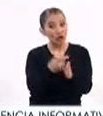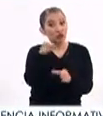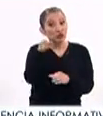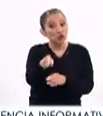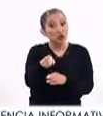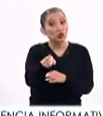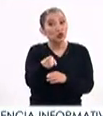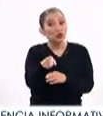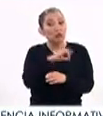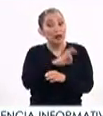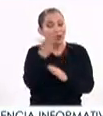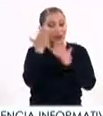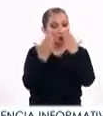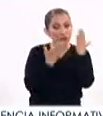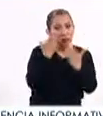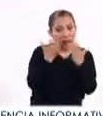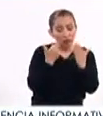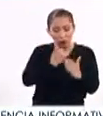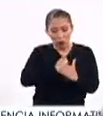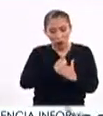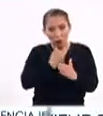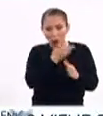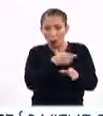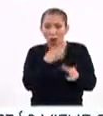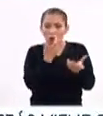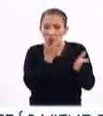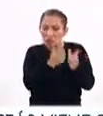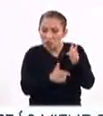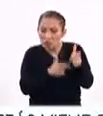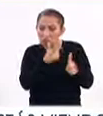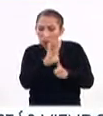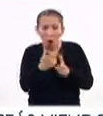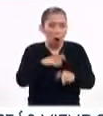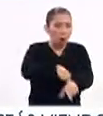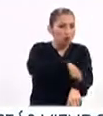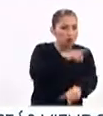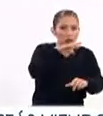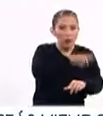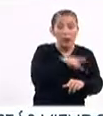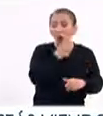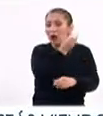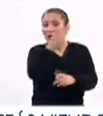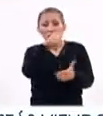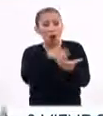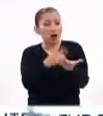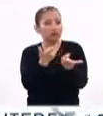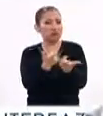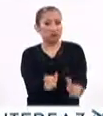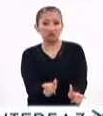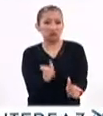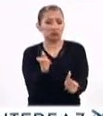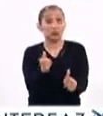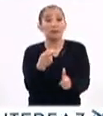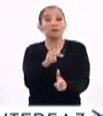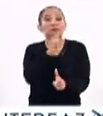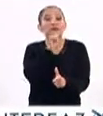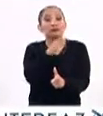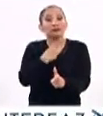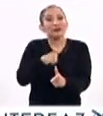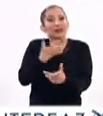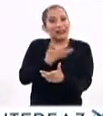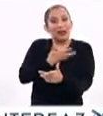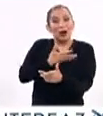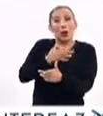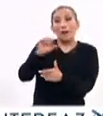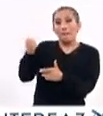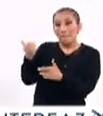puedes estudiar tu propio ritmo en cualquier lugar, en cualquier momento. Pero también nosotros